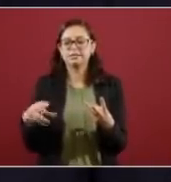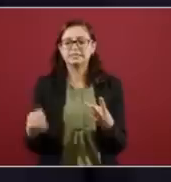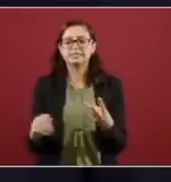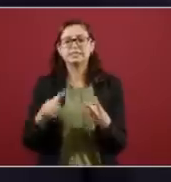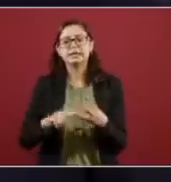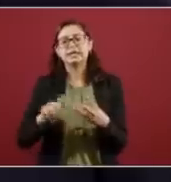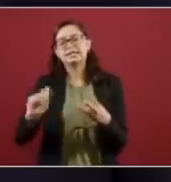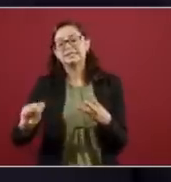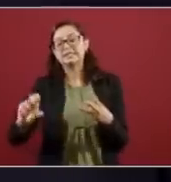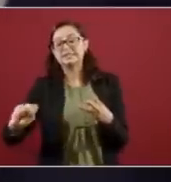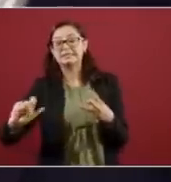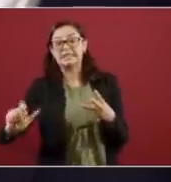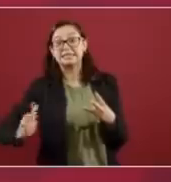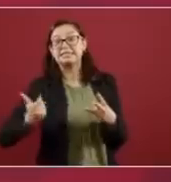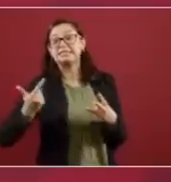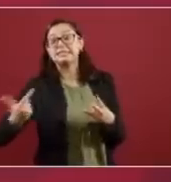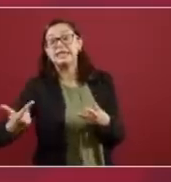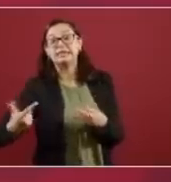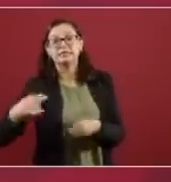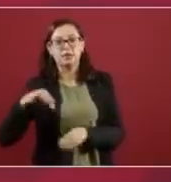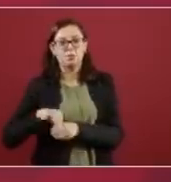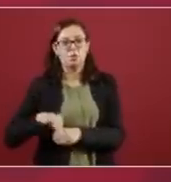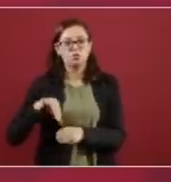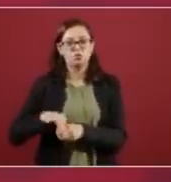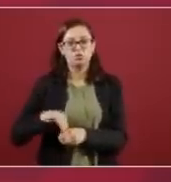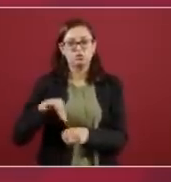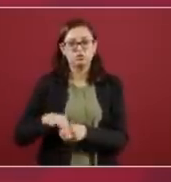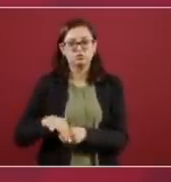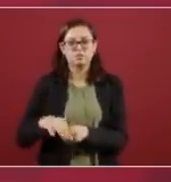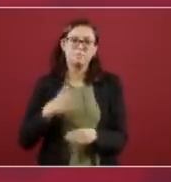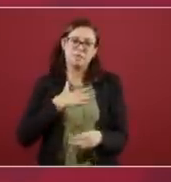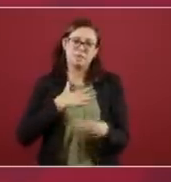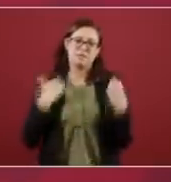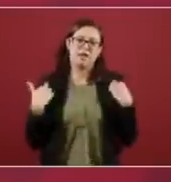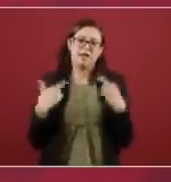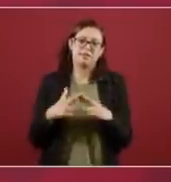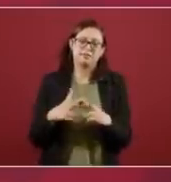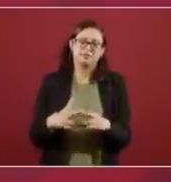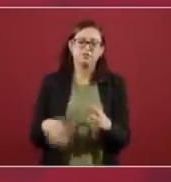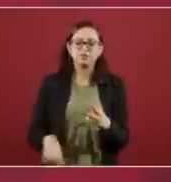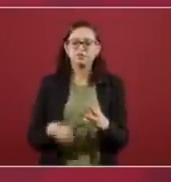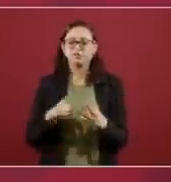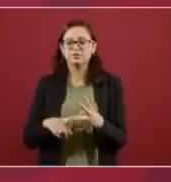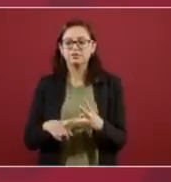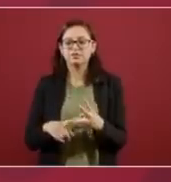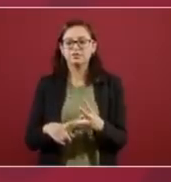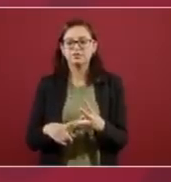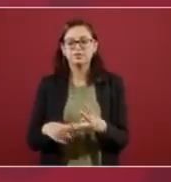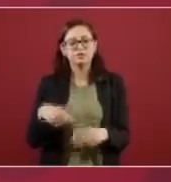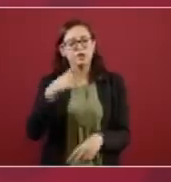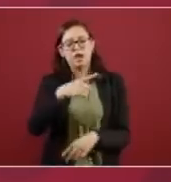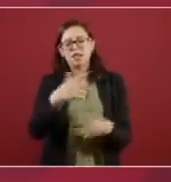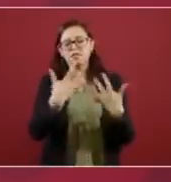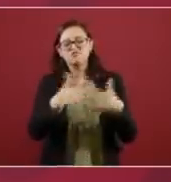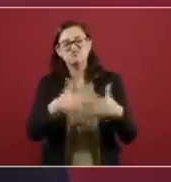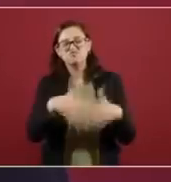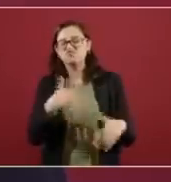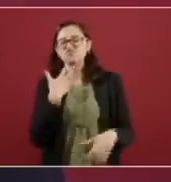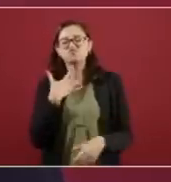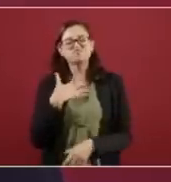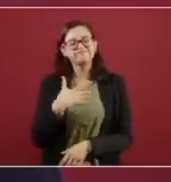67 gotas mi maestro les decía yo el mejor refinero